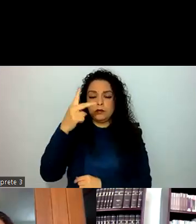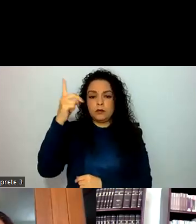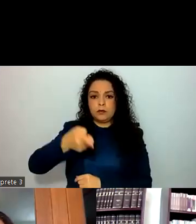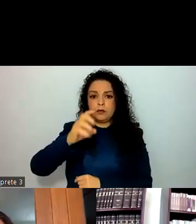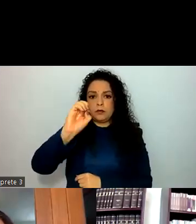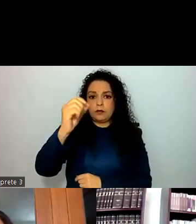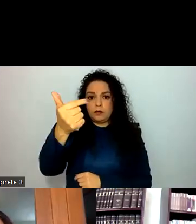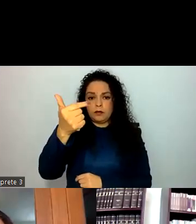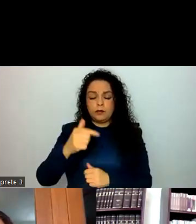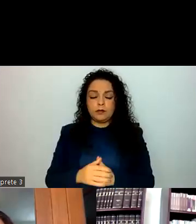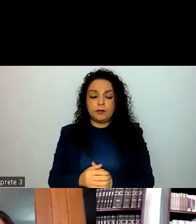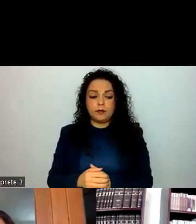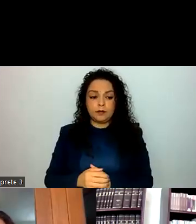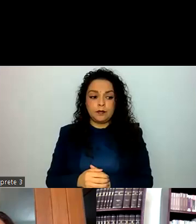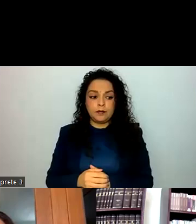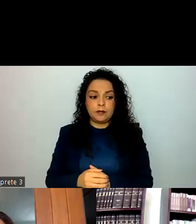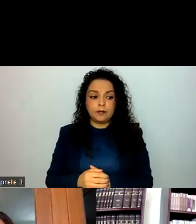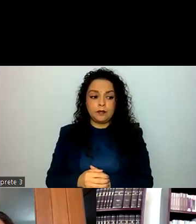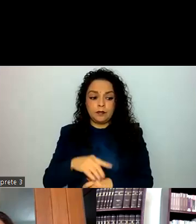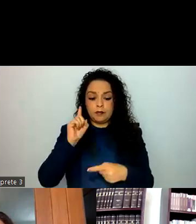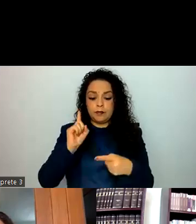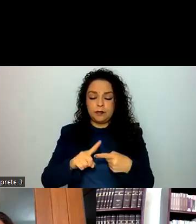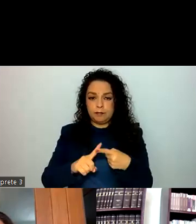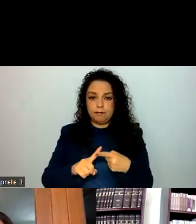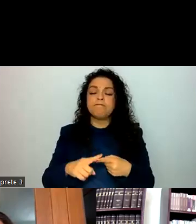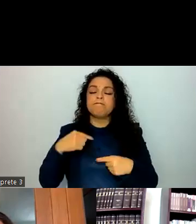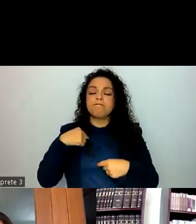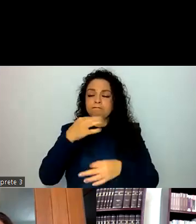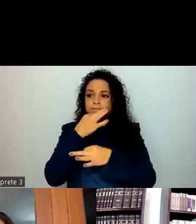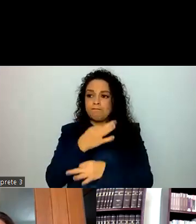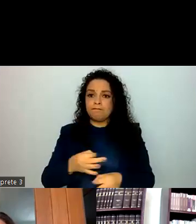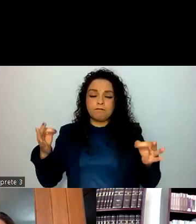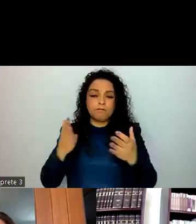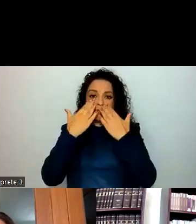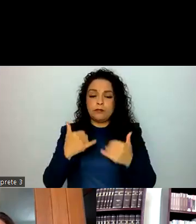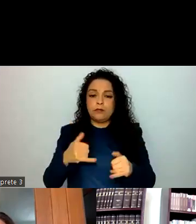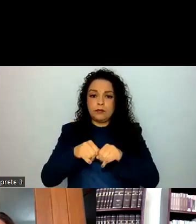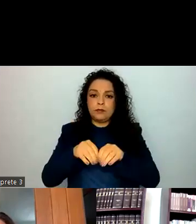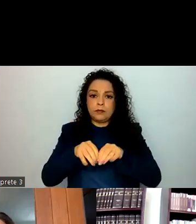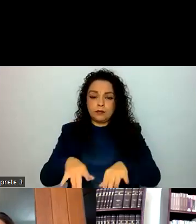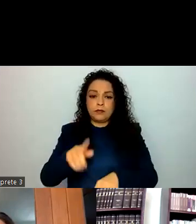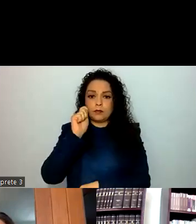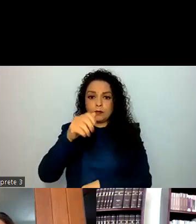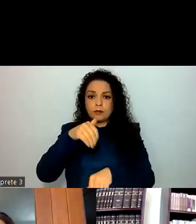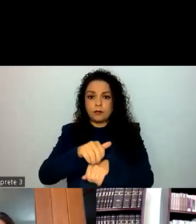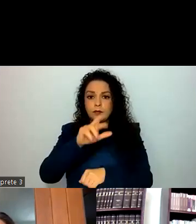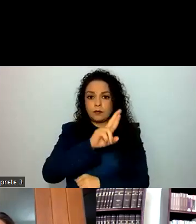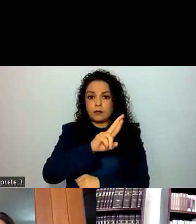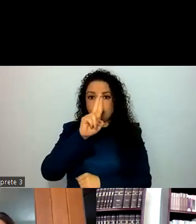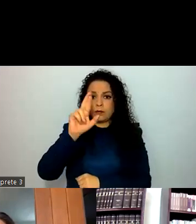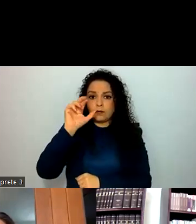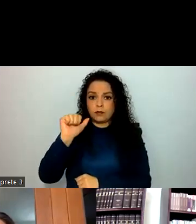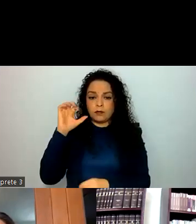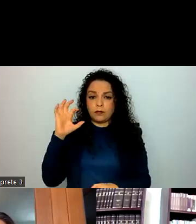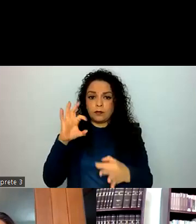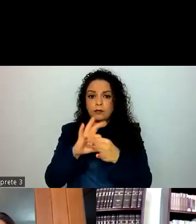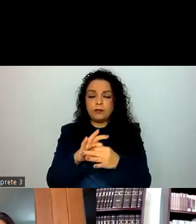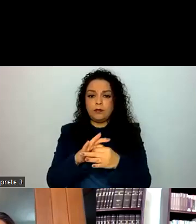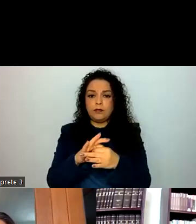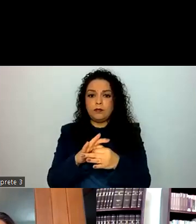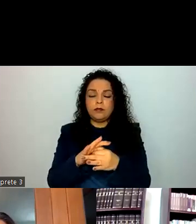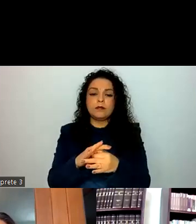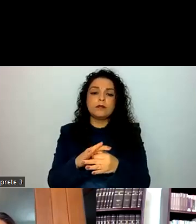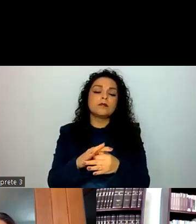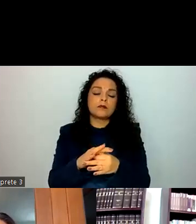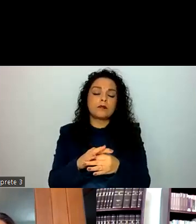CT-CE-10-10-2022-07. Primero, se declara en inexistencia de información en materia del recurso de revisión que permite realizar lo correspondiente a la documentación donde conste